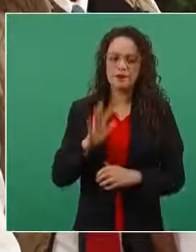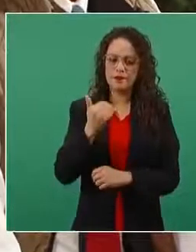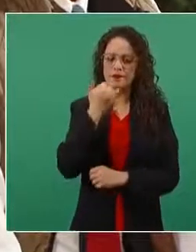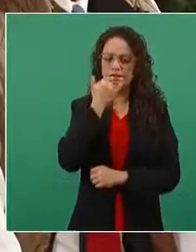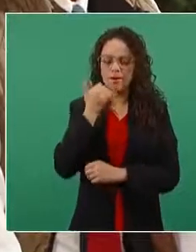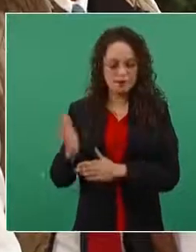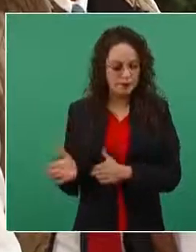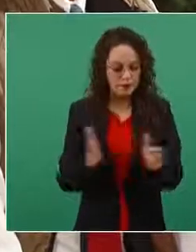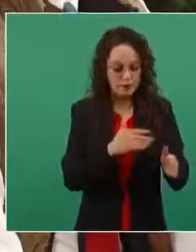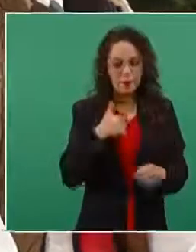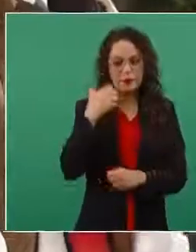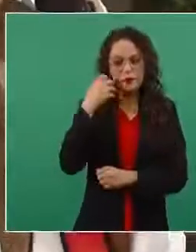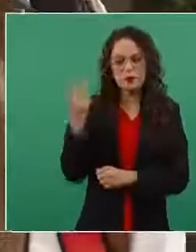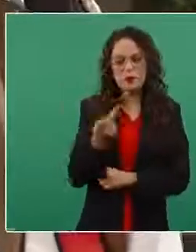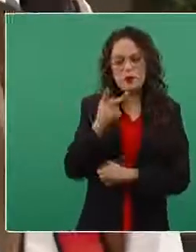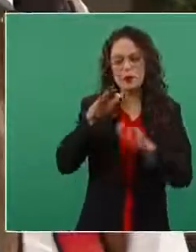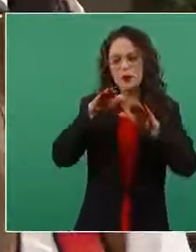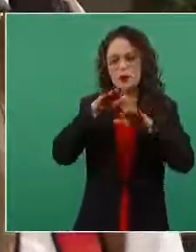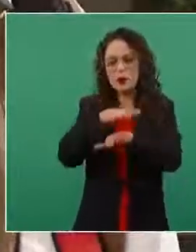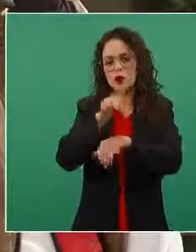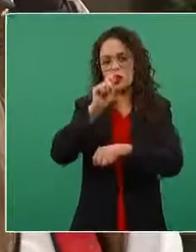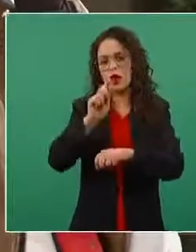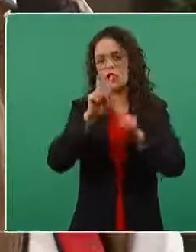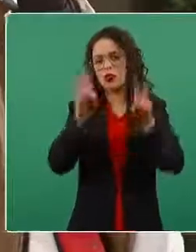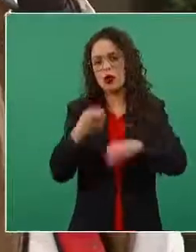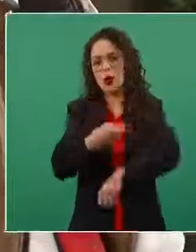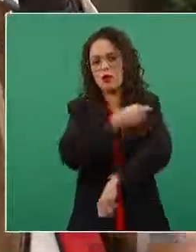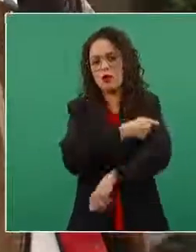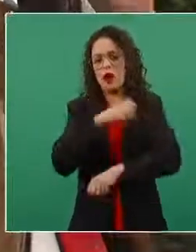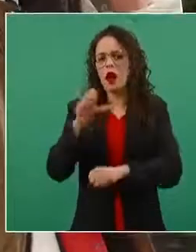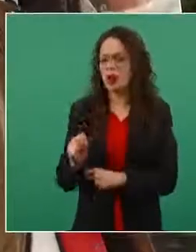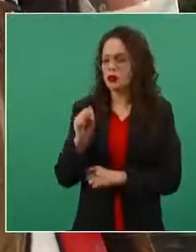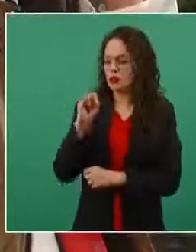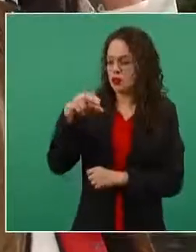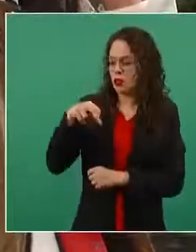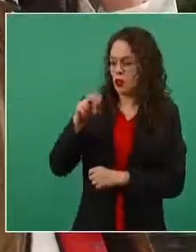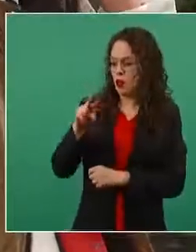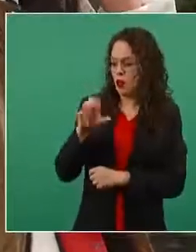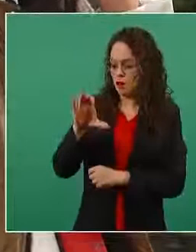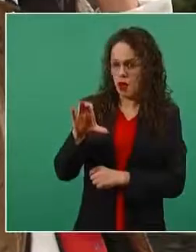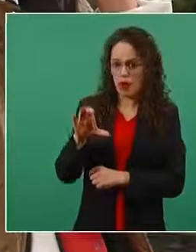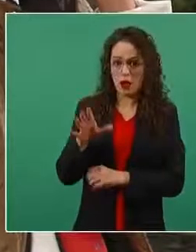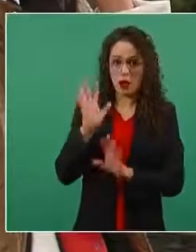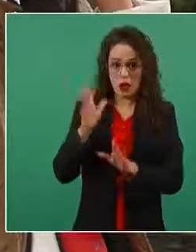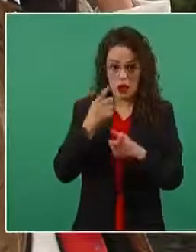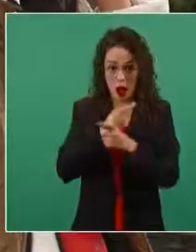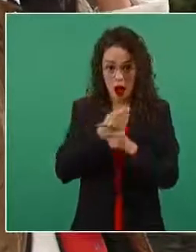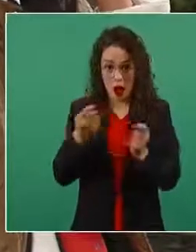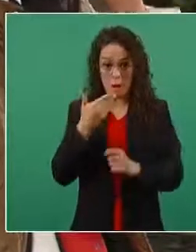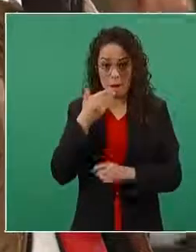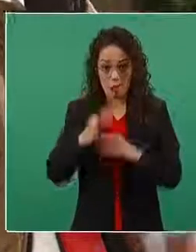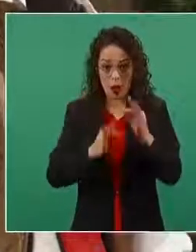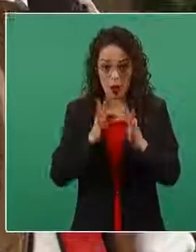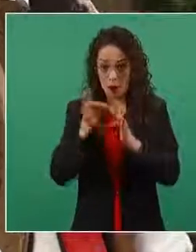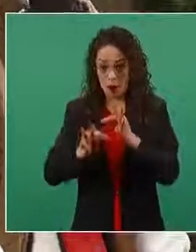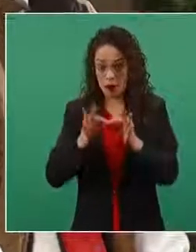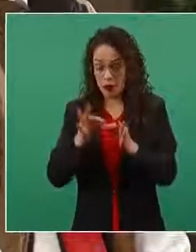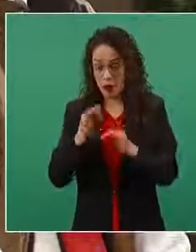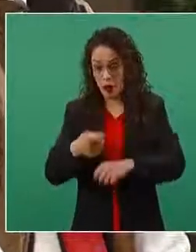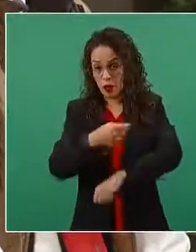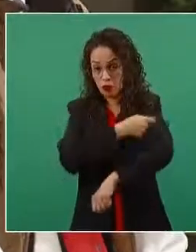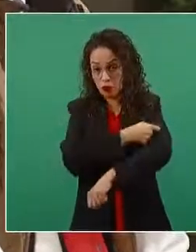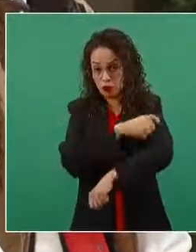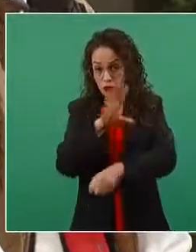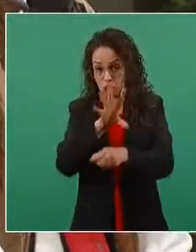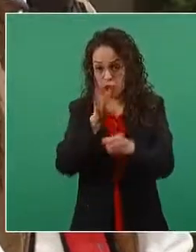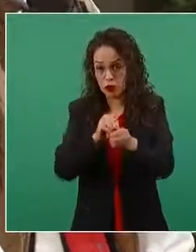tema de la vacuna Sinovac, cómo va las segundas dosis, si todas se han aplicado a tiempo, y preguntar cuándo